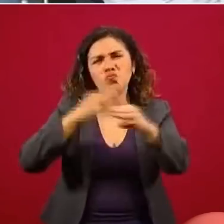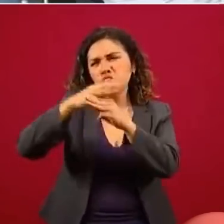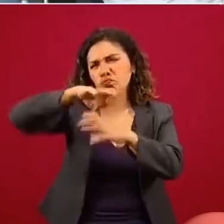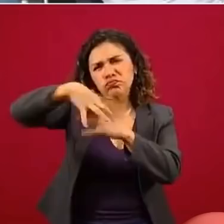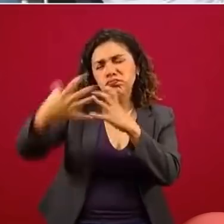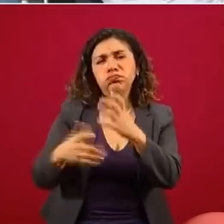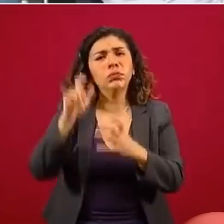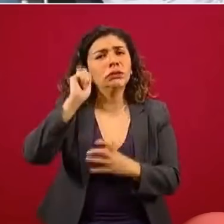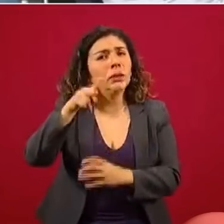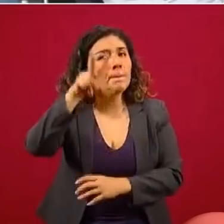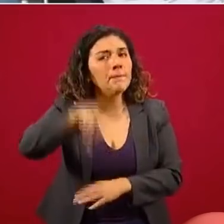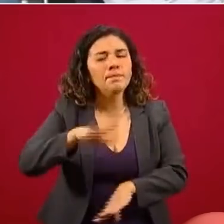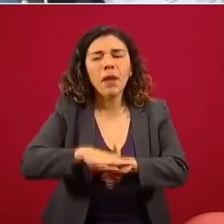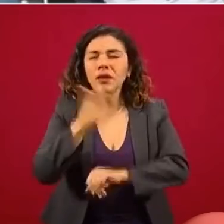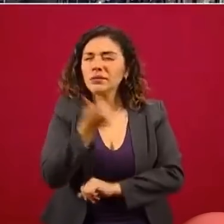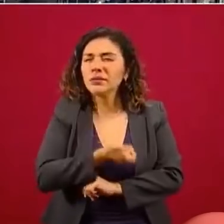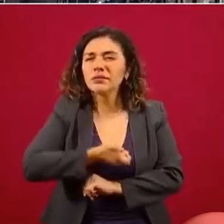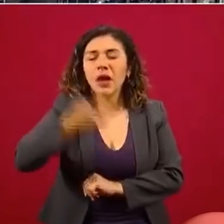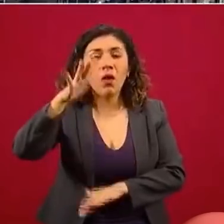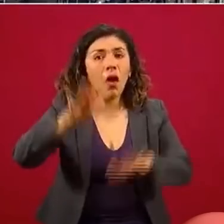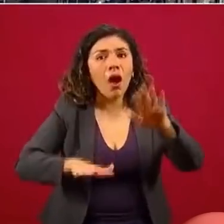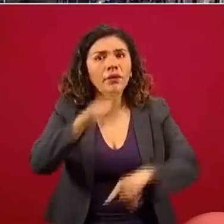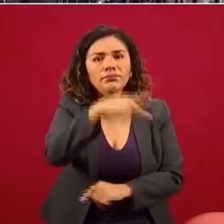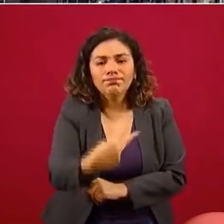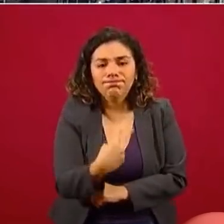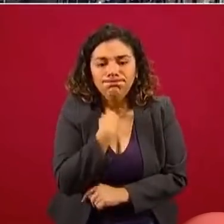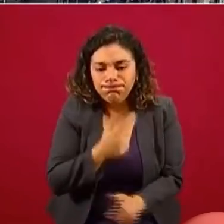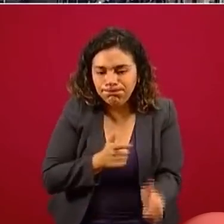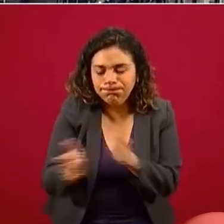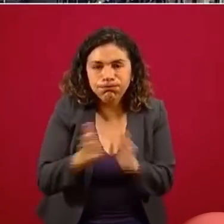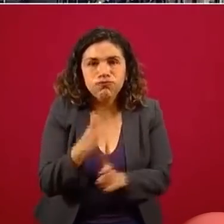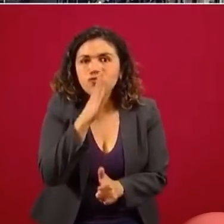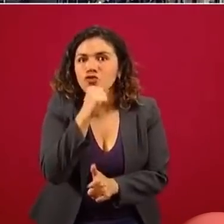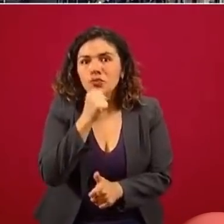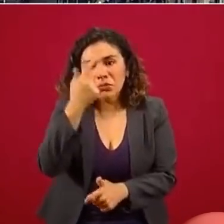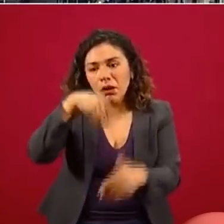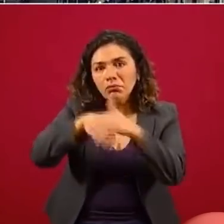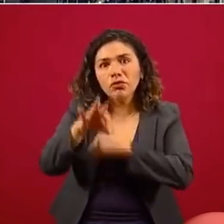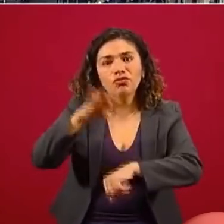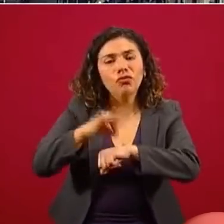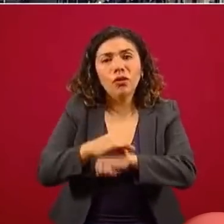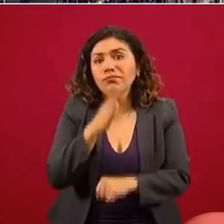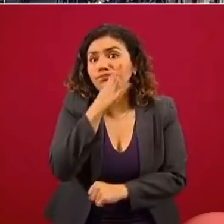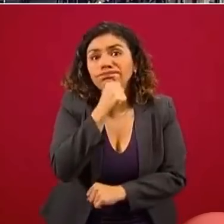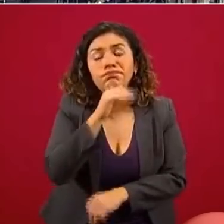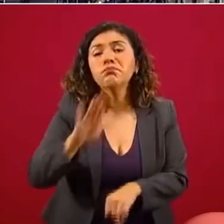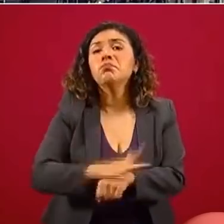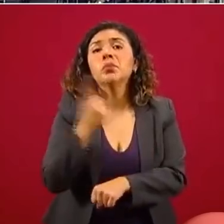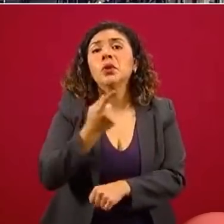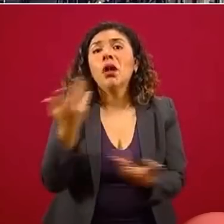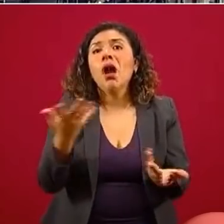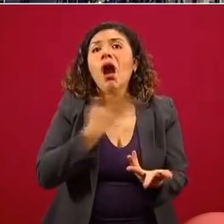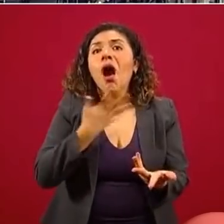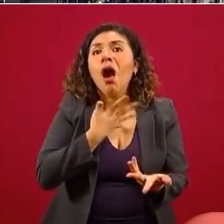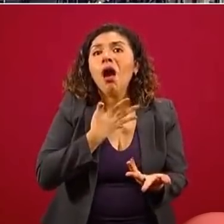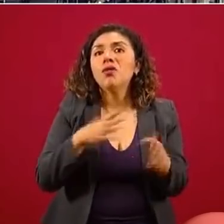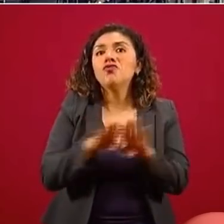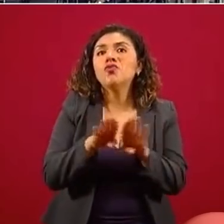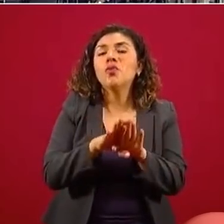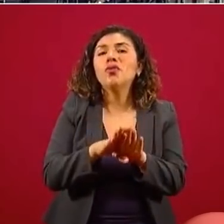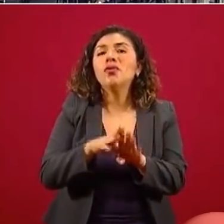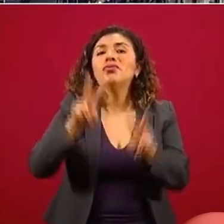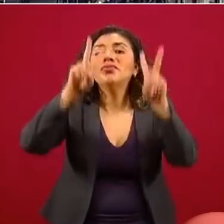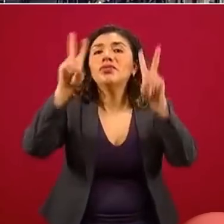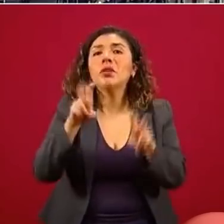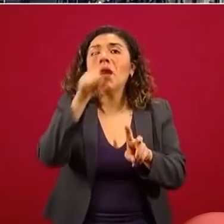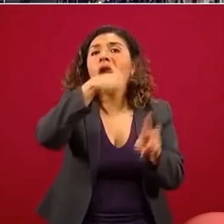mundo son sumamente caros. A veces ellos no tienen ni siquiera para accesar esos servicios médicos porque además tienen en contra el tema